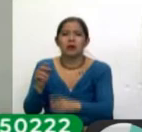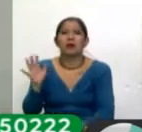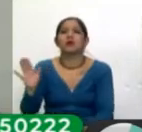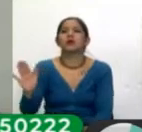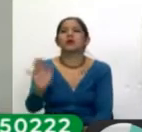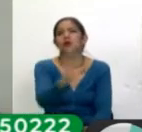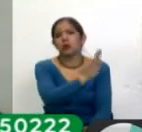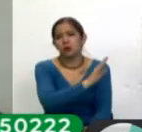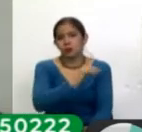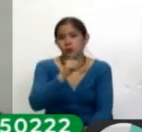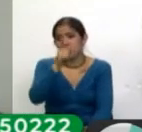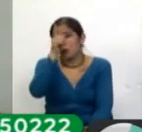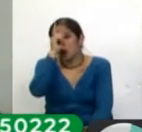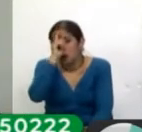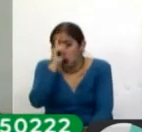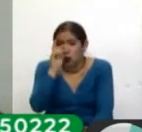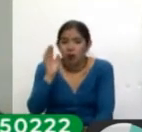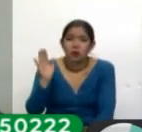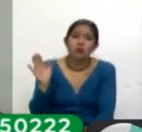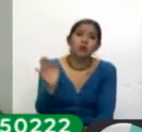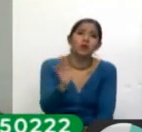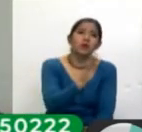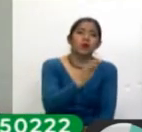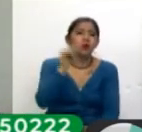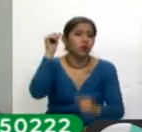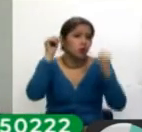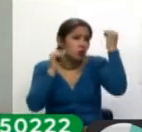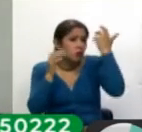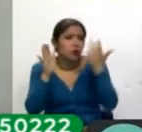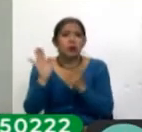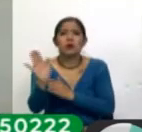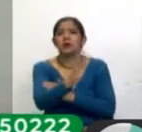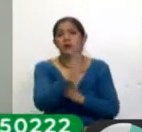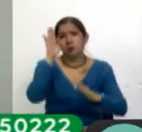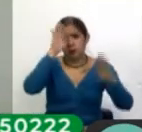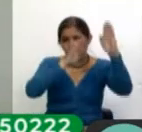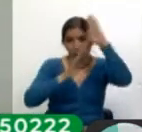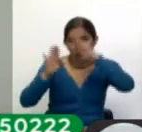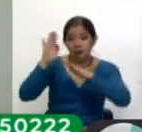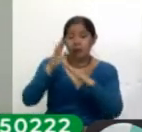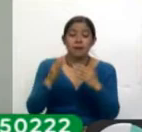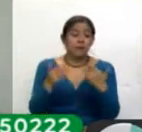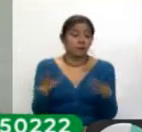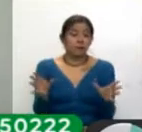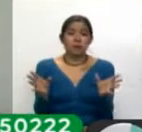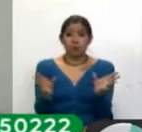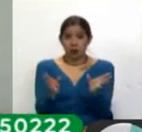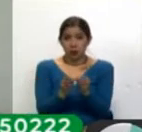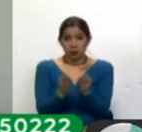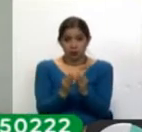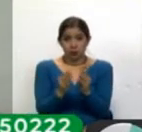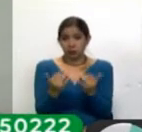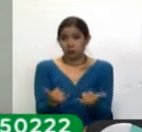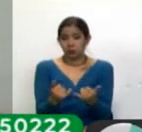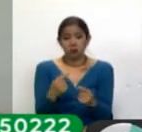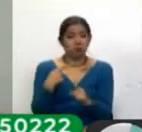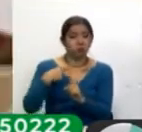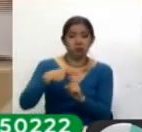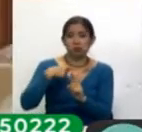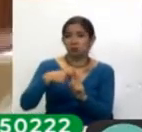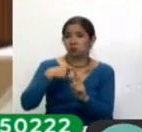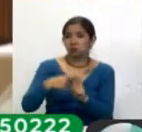a los temas que ellos les preocupaba, y pues ha sido una reunión bastante